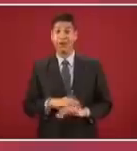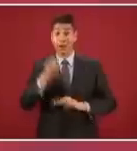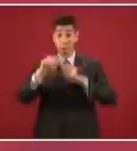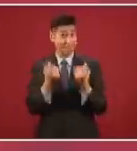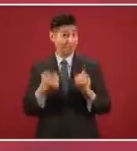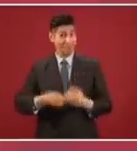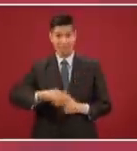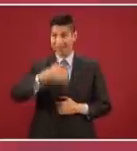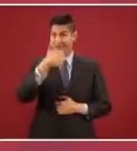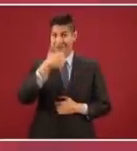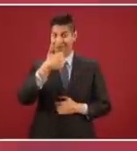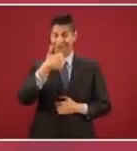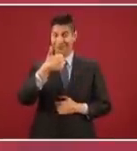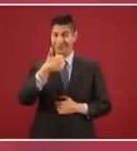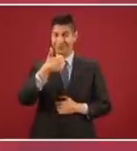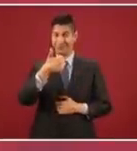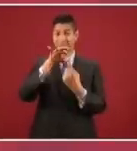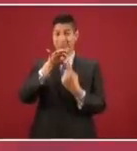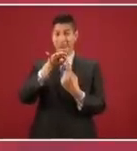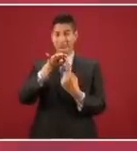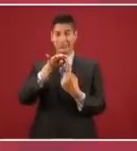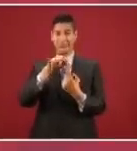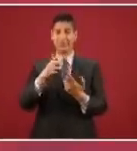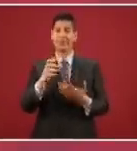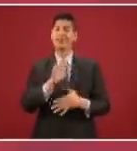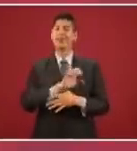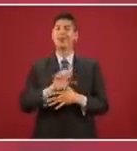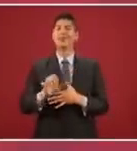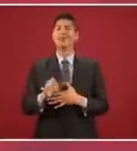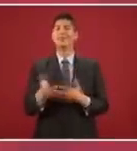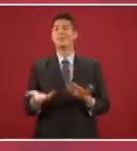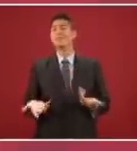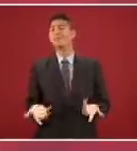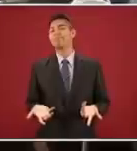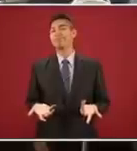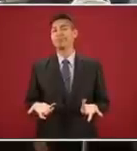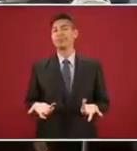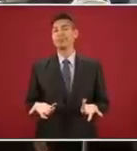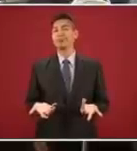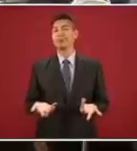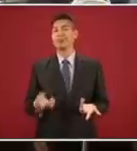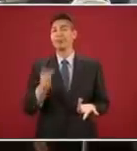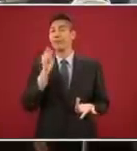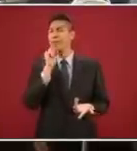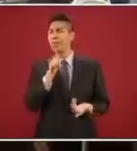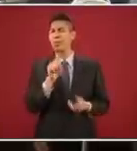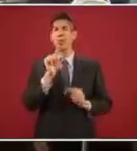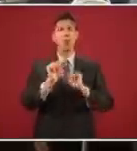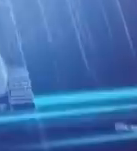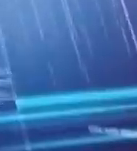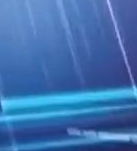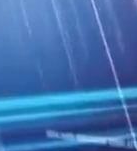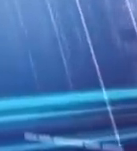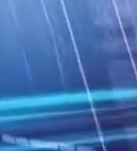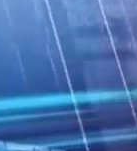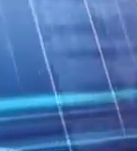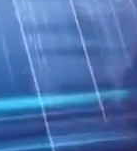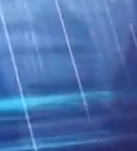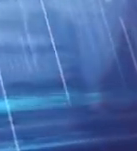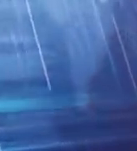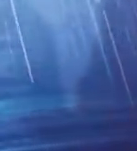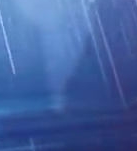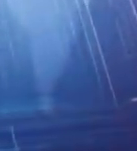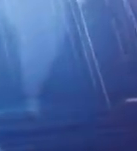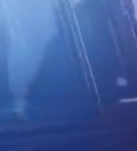mundo? No. Entonces, se hace camino al andar. También el director